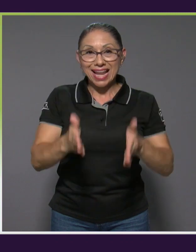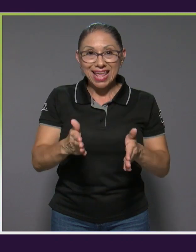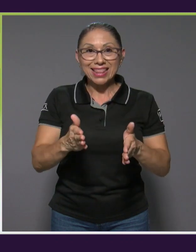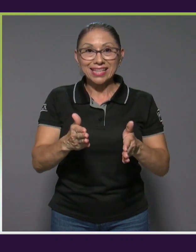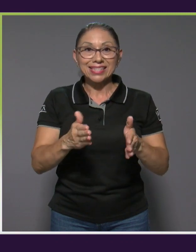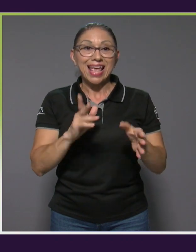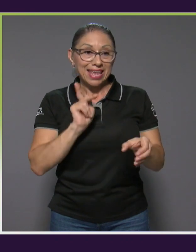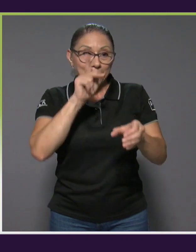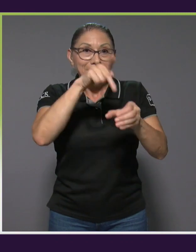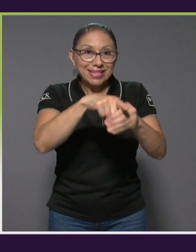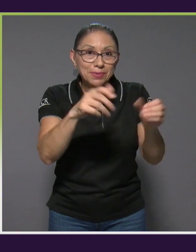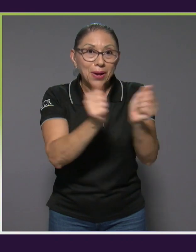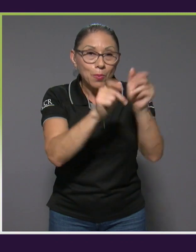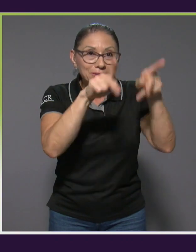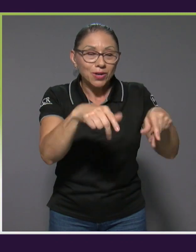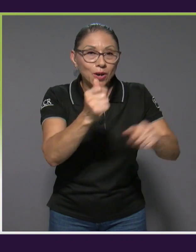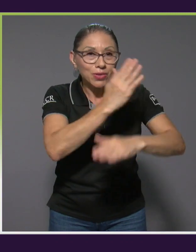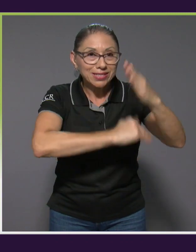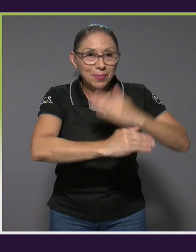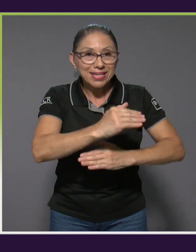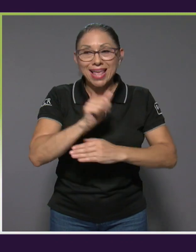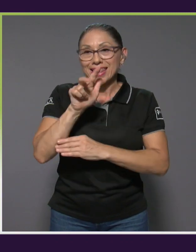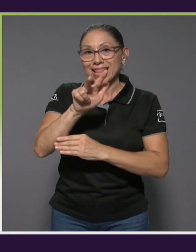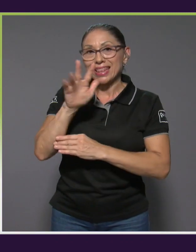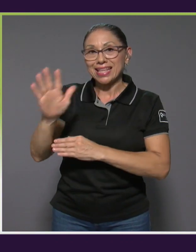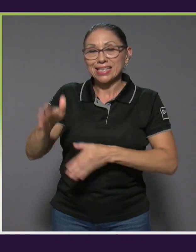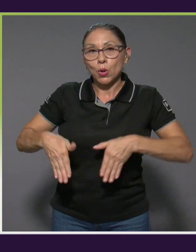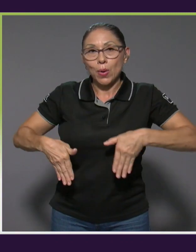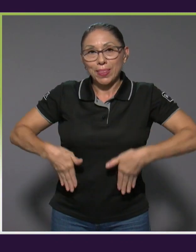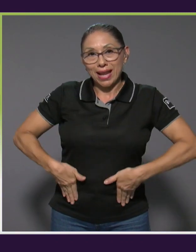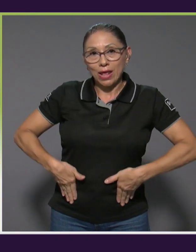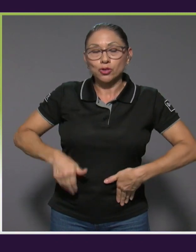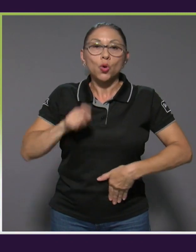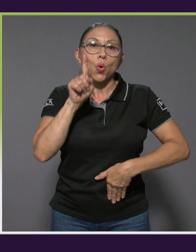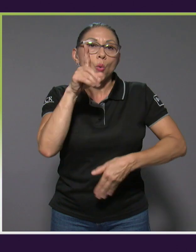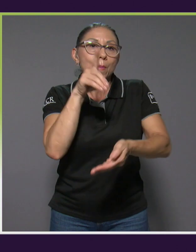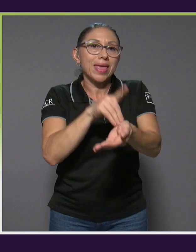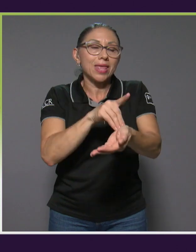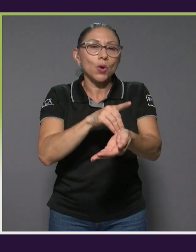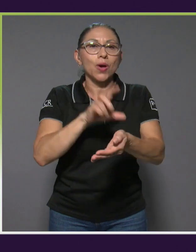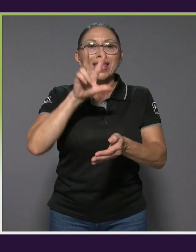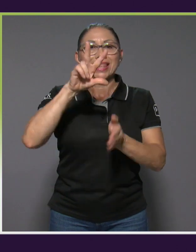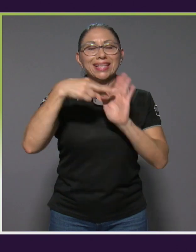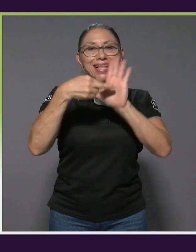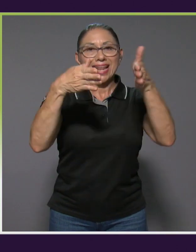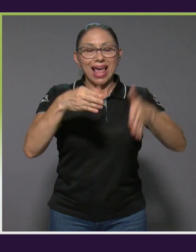unificados, 35 entrenadores, un médico y 3 delegados oficiales.